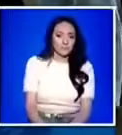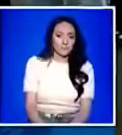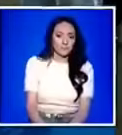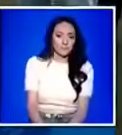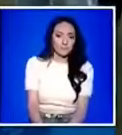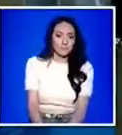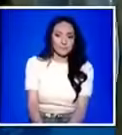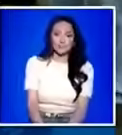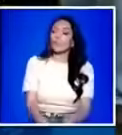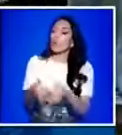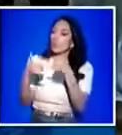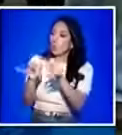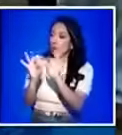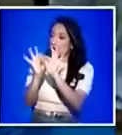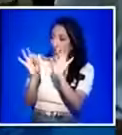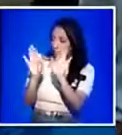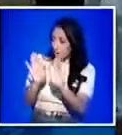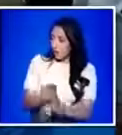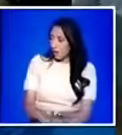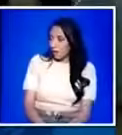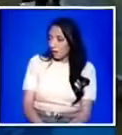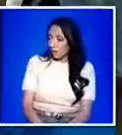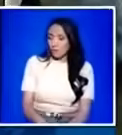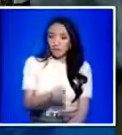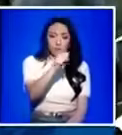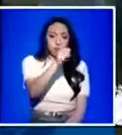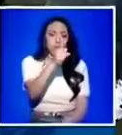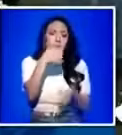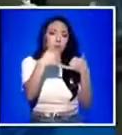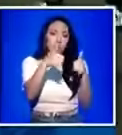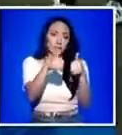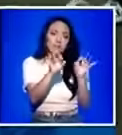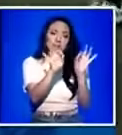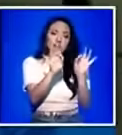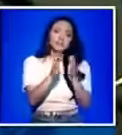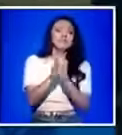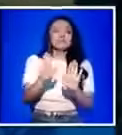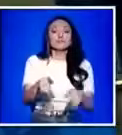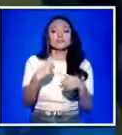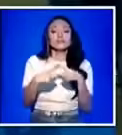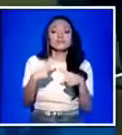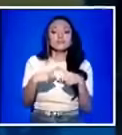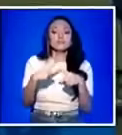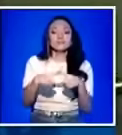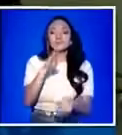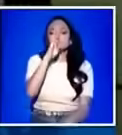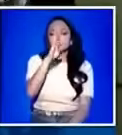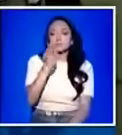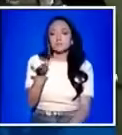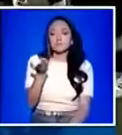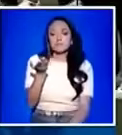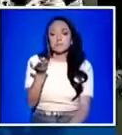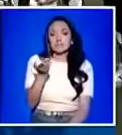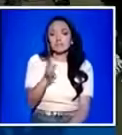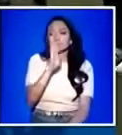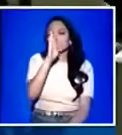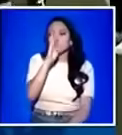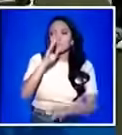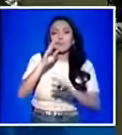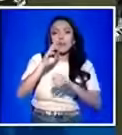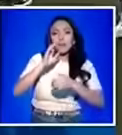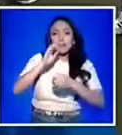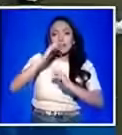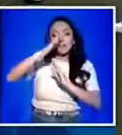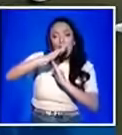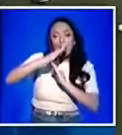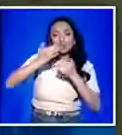Juego limpio. Así es, nosotros en este campeonato nos hemos caracterizado por el fair play, por realizar